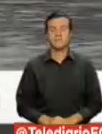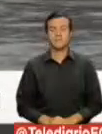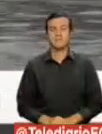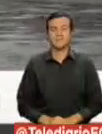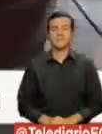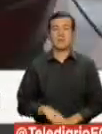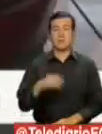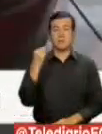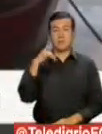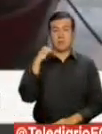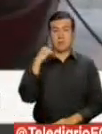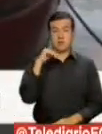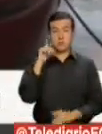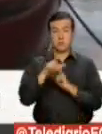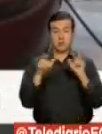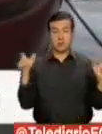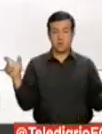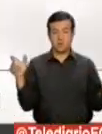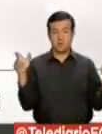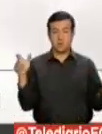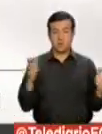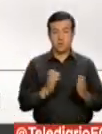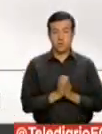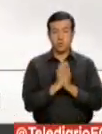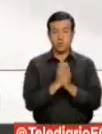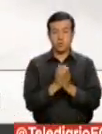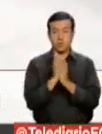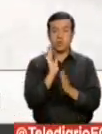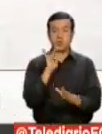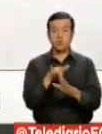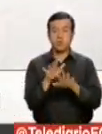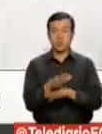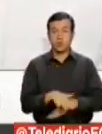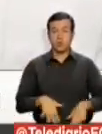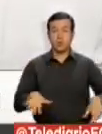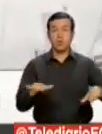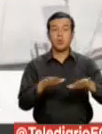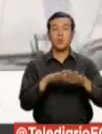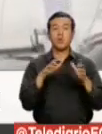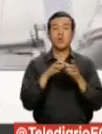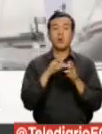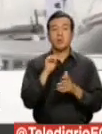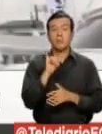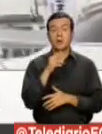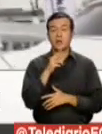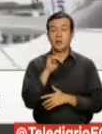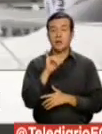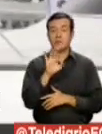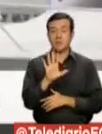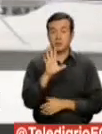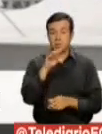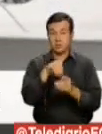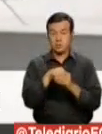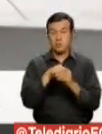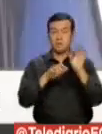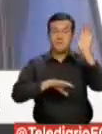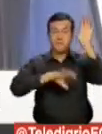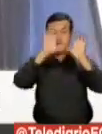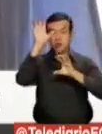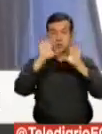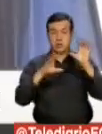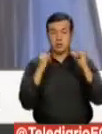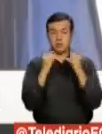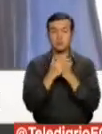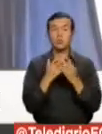Desde este miércoles, los aficionados a los yates se dan cita en el renovado Miami Yacht Show, una feria que este